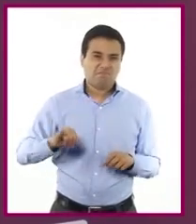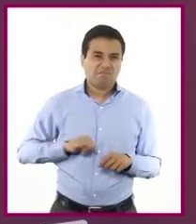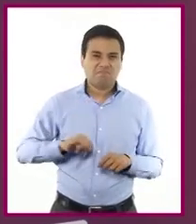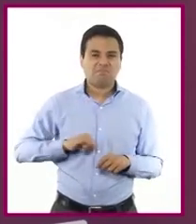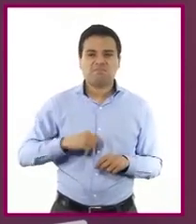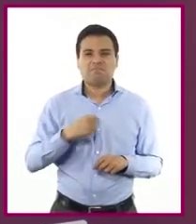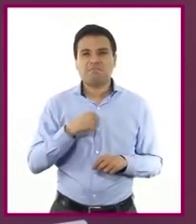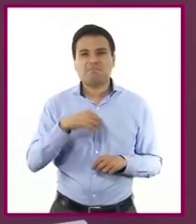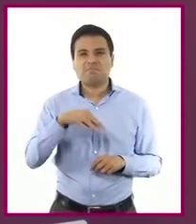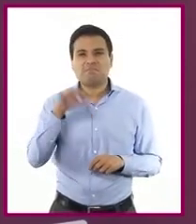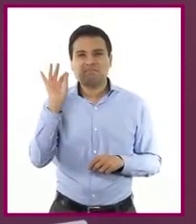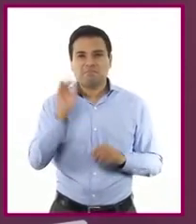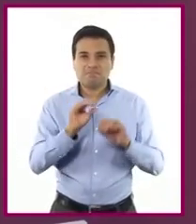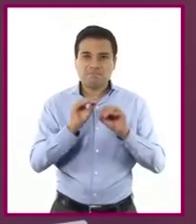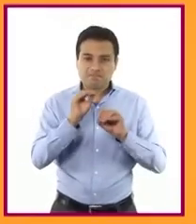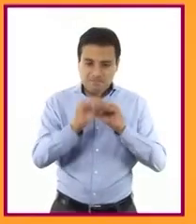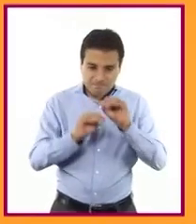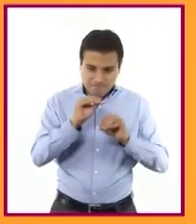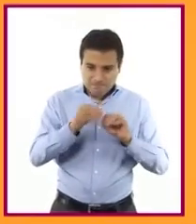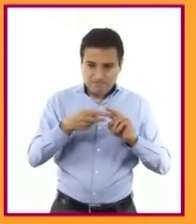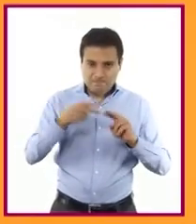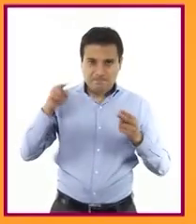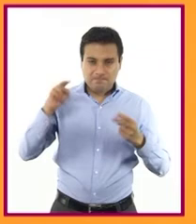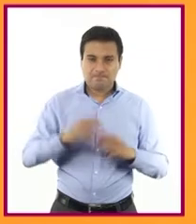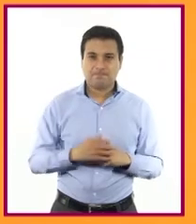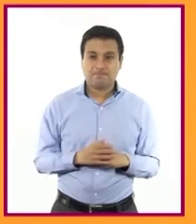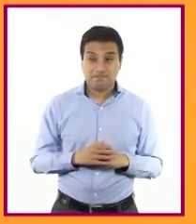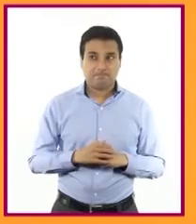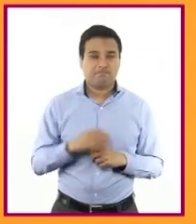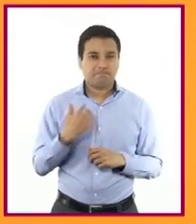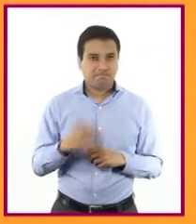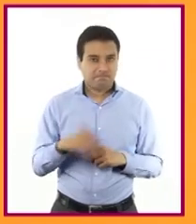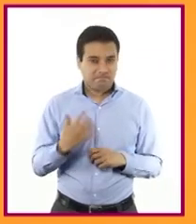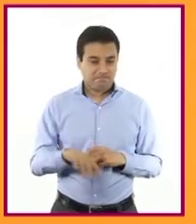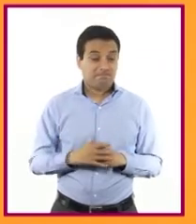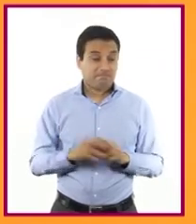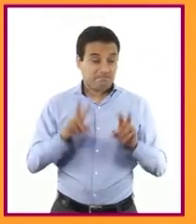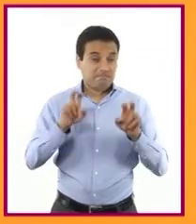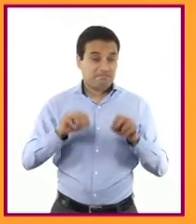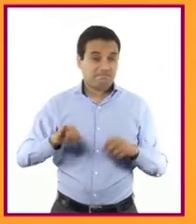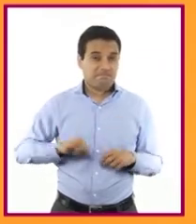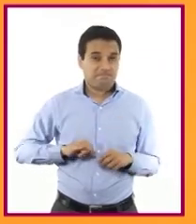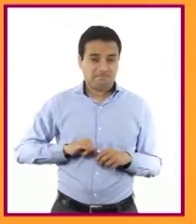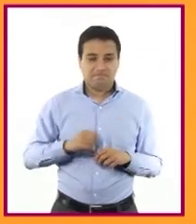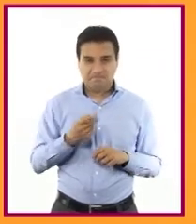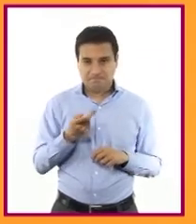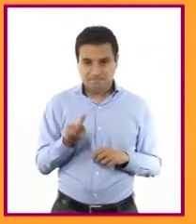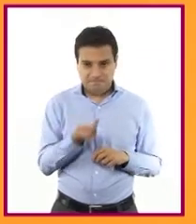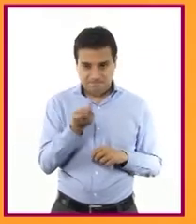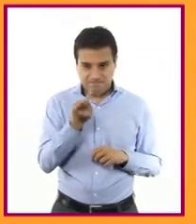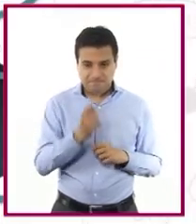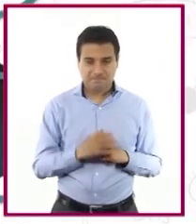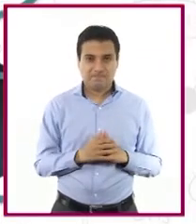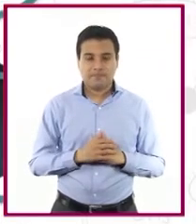inclinaré por manipulación genética. Increíble tema. La pregunta dice